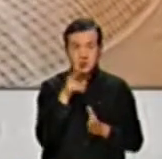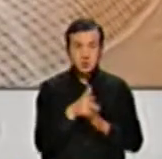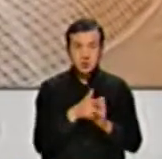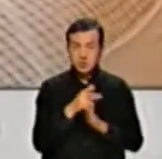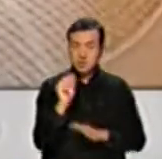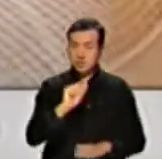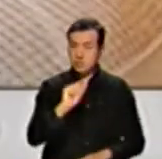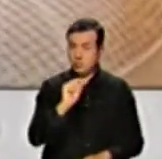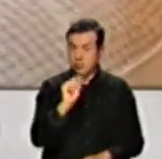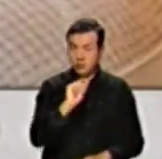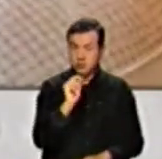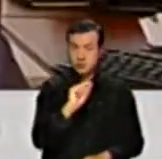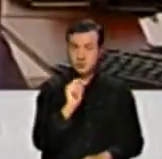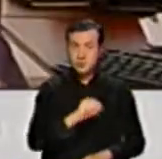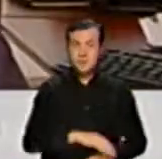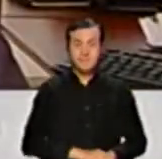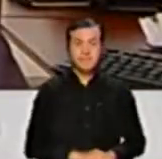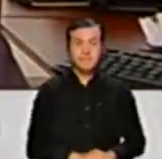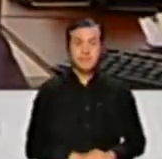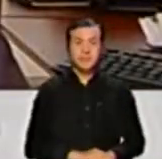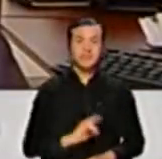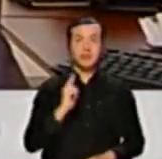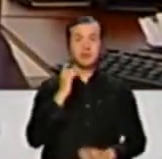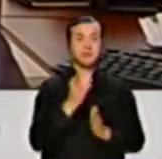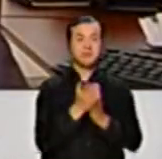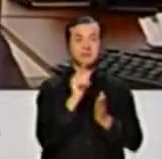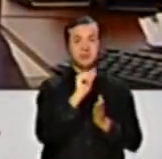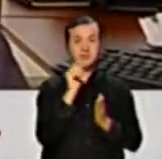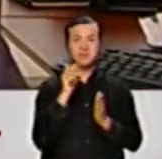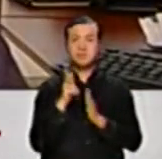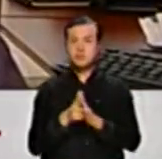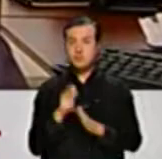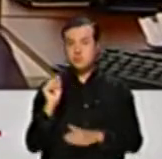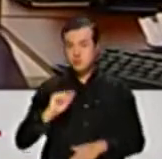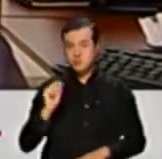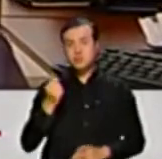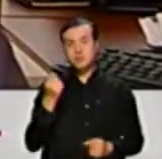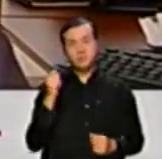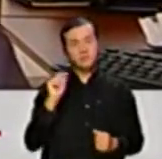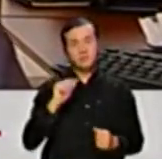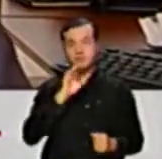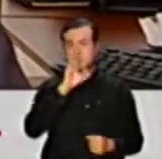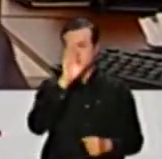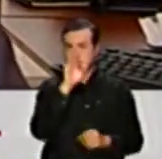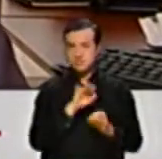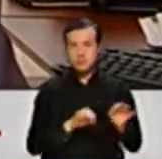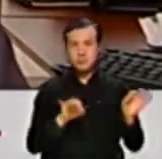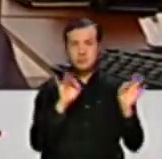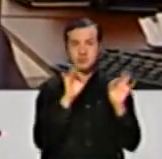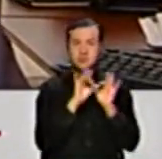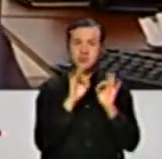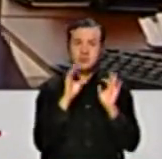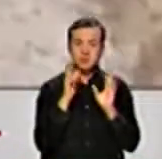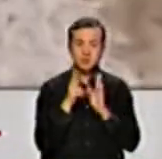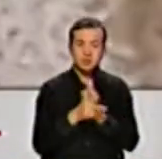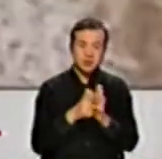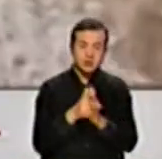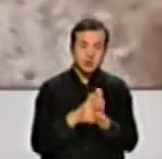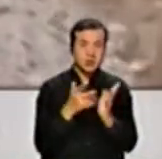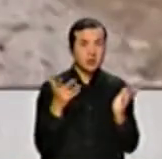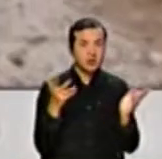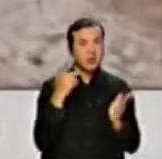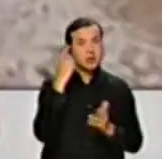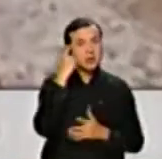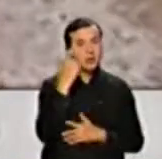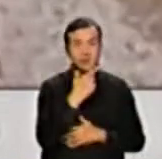barata, después de la marítima. Una lógica de abaratar costos con la transportación férrea, ¿no? Consideran